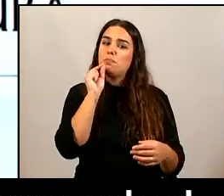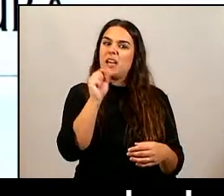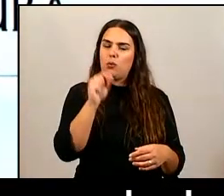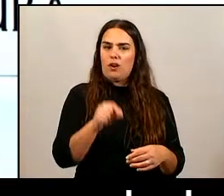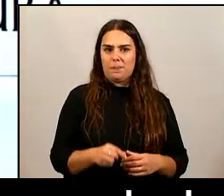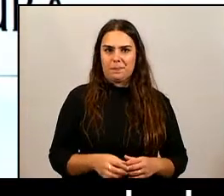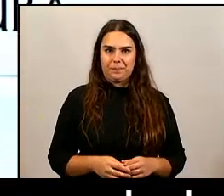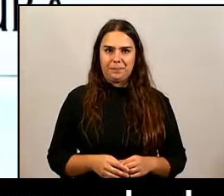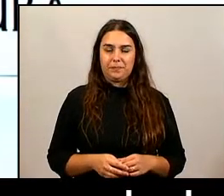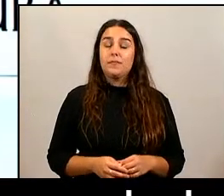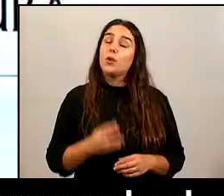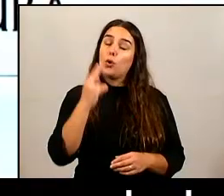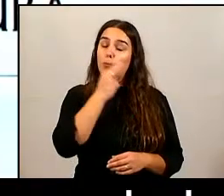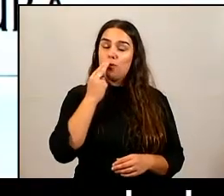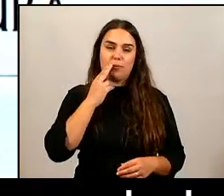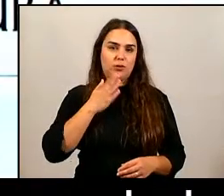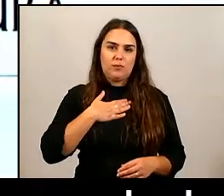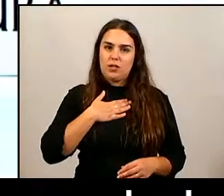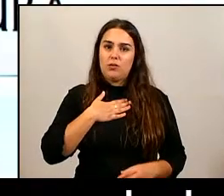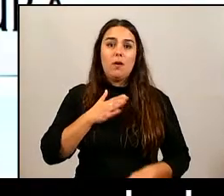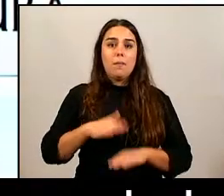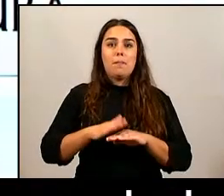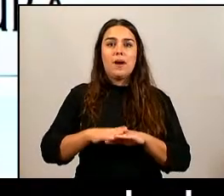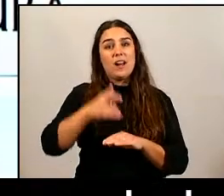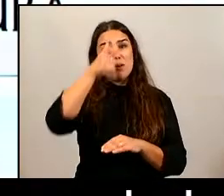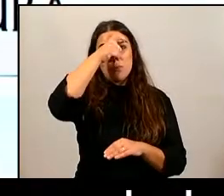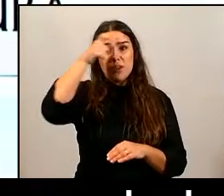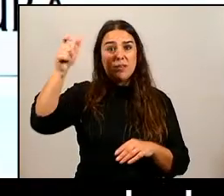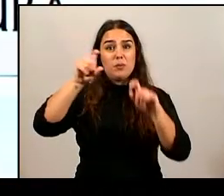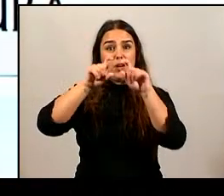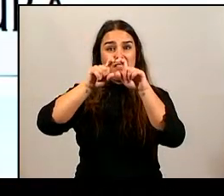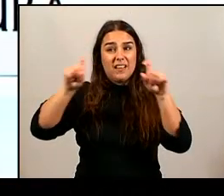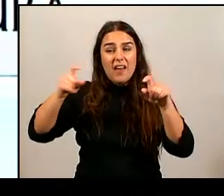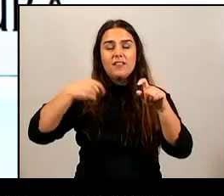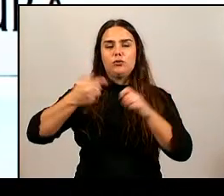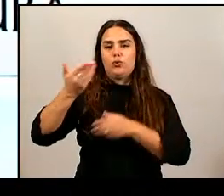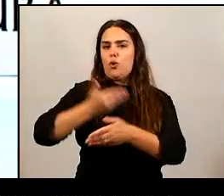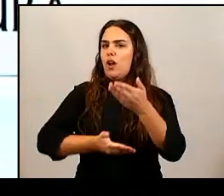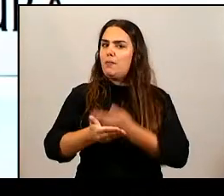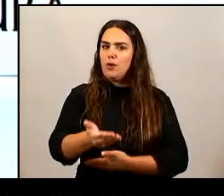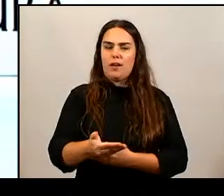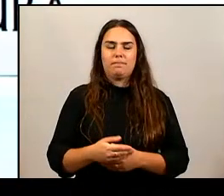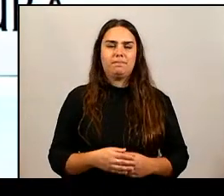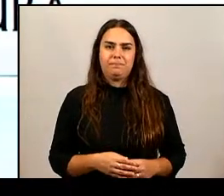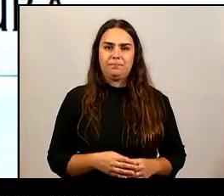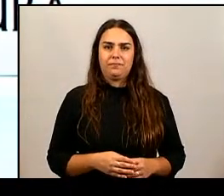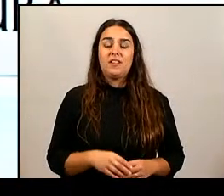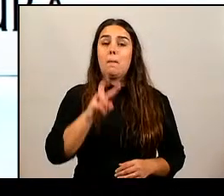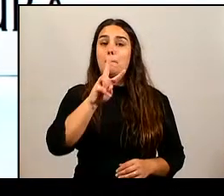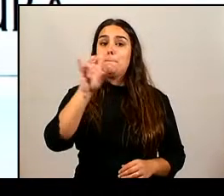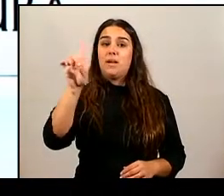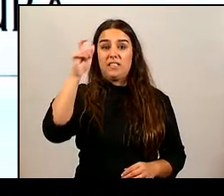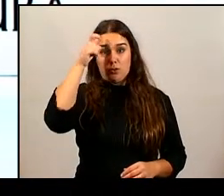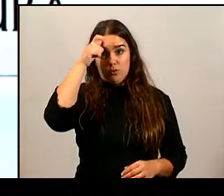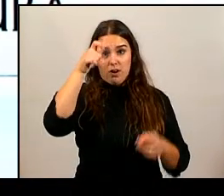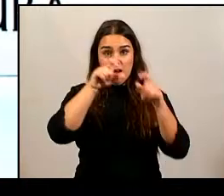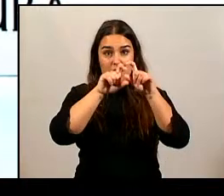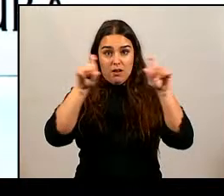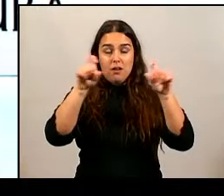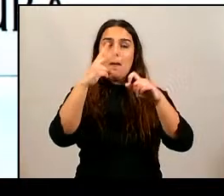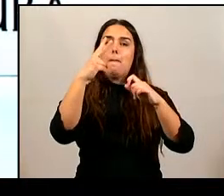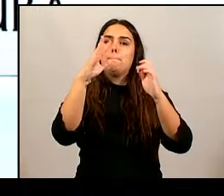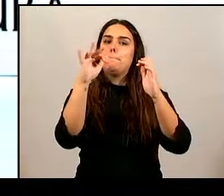ahí nuestro compromiso para colaborar con los municipios y entidades afectadas. Son 21 localidades de menos de